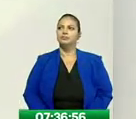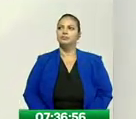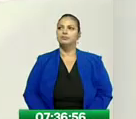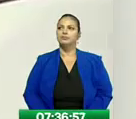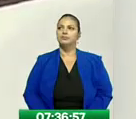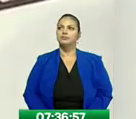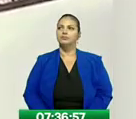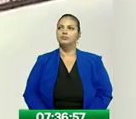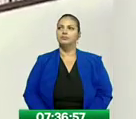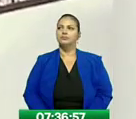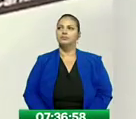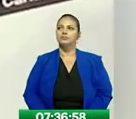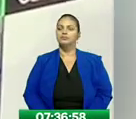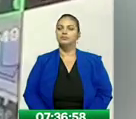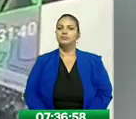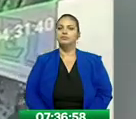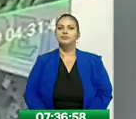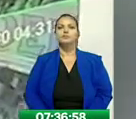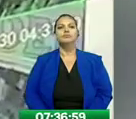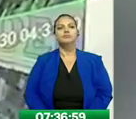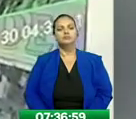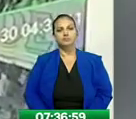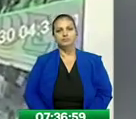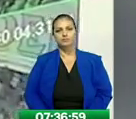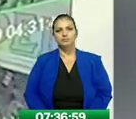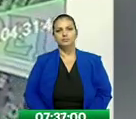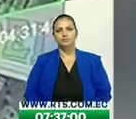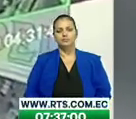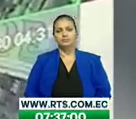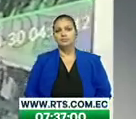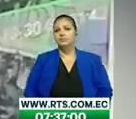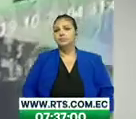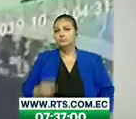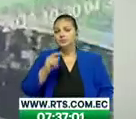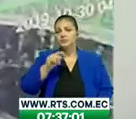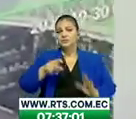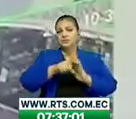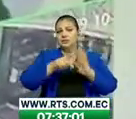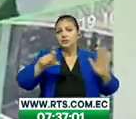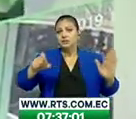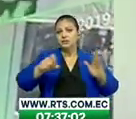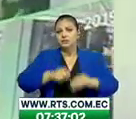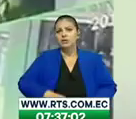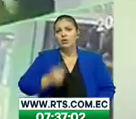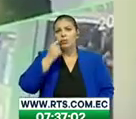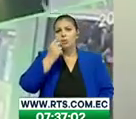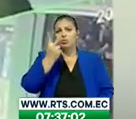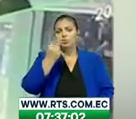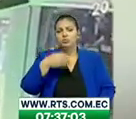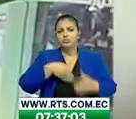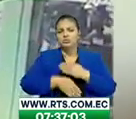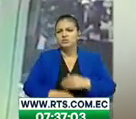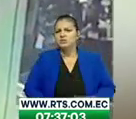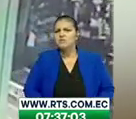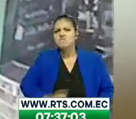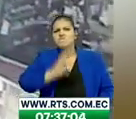almacén precisamente donde se acercan dos tipos. Mira la agresividad con la que